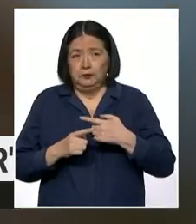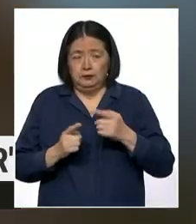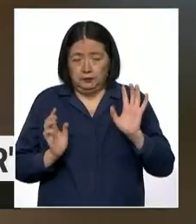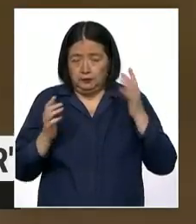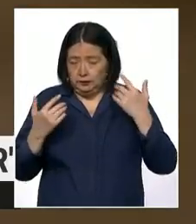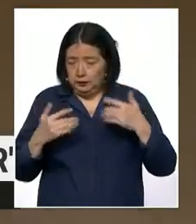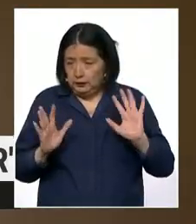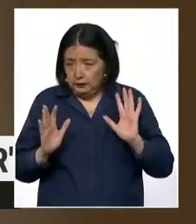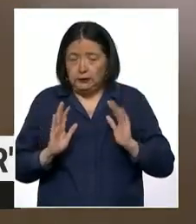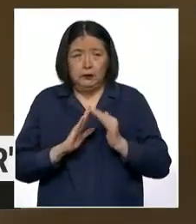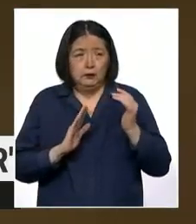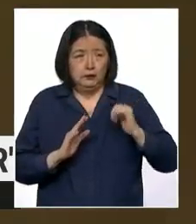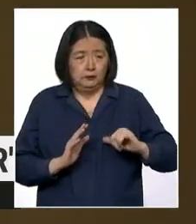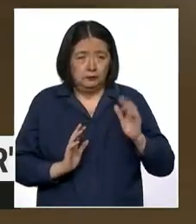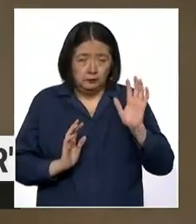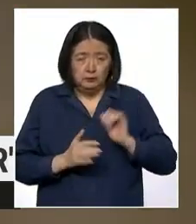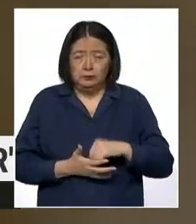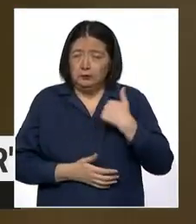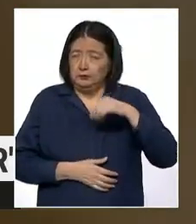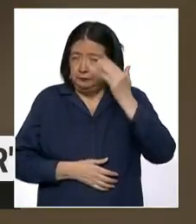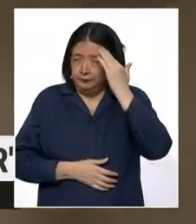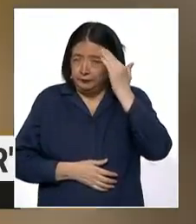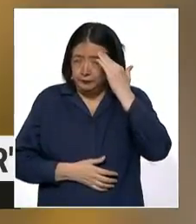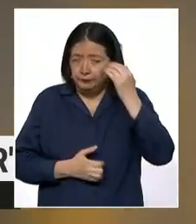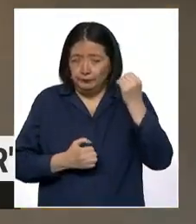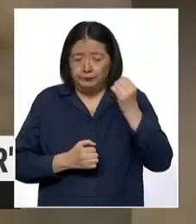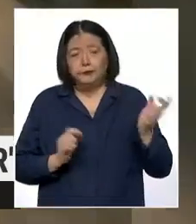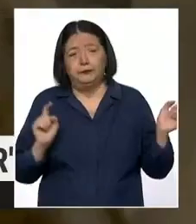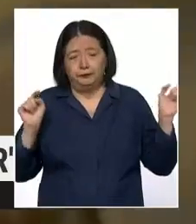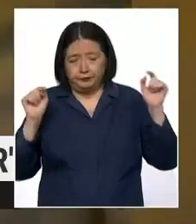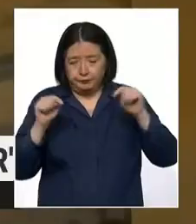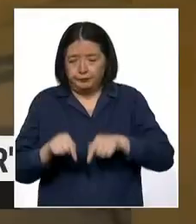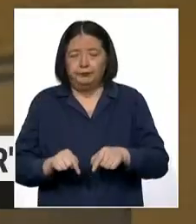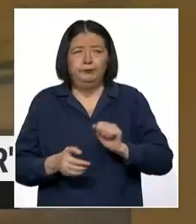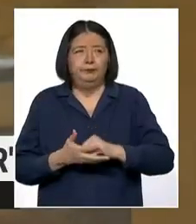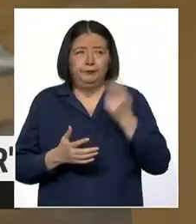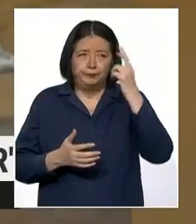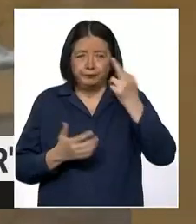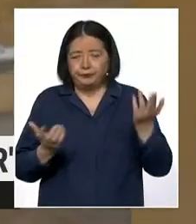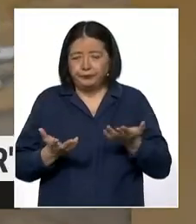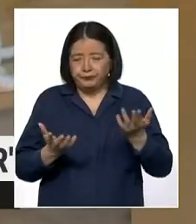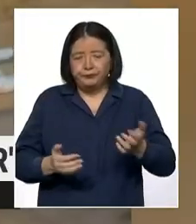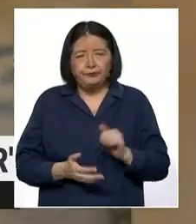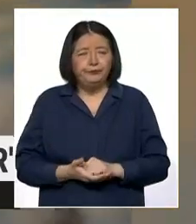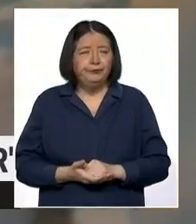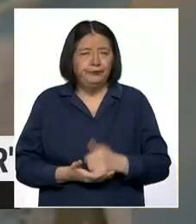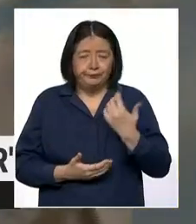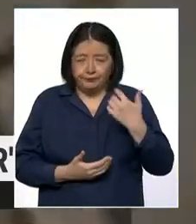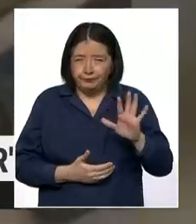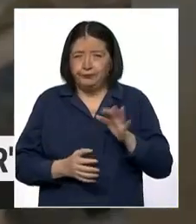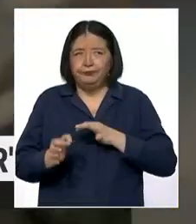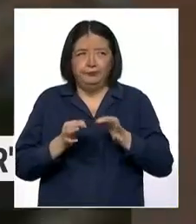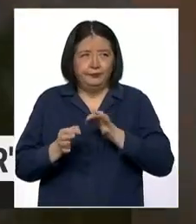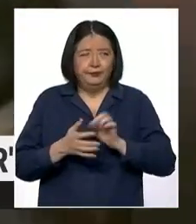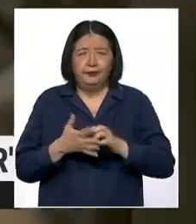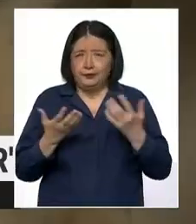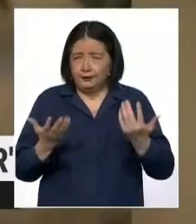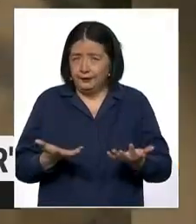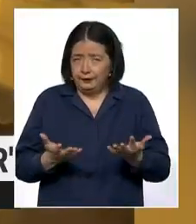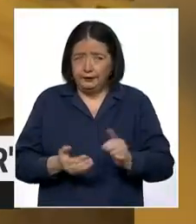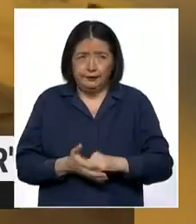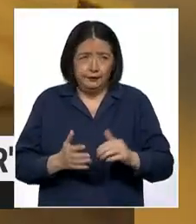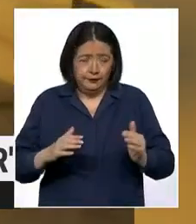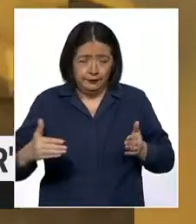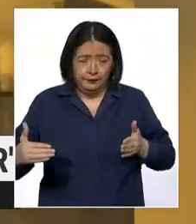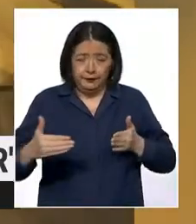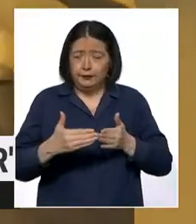vez tomado conocimiento, se apersonó, y a eso obedece nuestra presencia, ¿no? Como le indicaba, estamos ahora acá en el Jirón